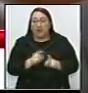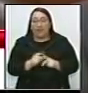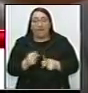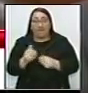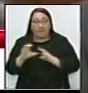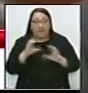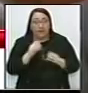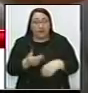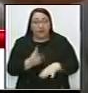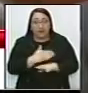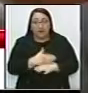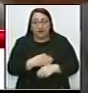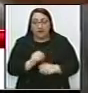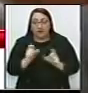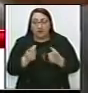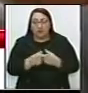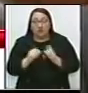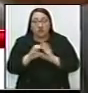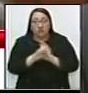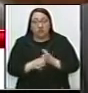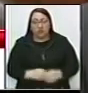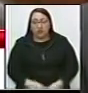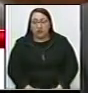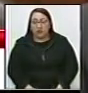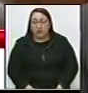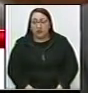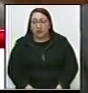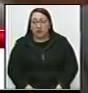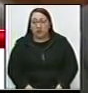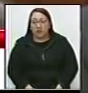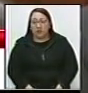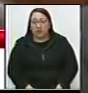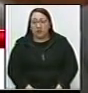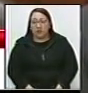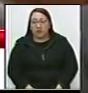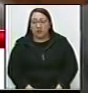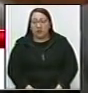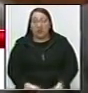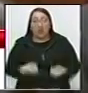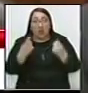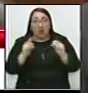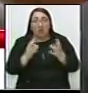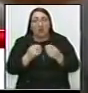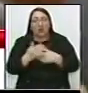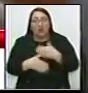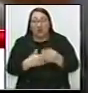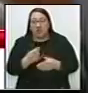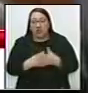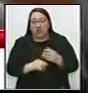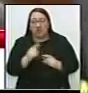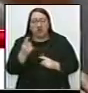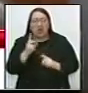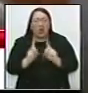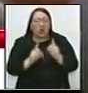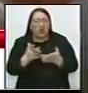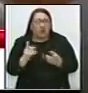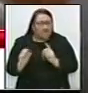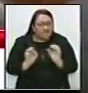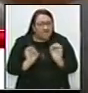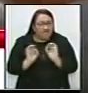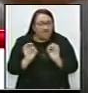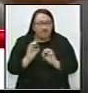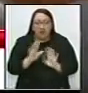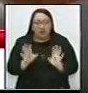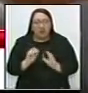las discusiones que hemos tenido en la Comisión de Constitución, hay un acuerdo ya bastante avanzado, y son simplemente diferencias semánticas